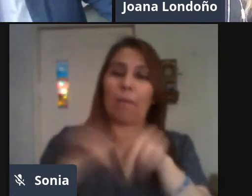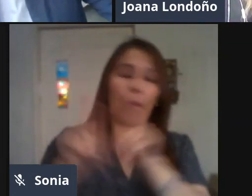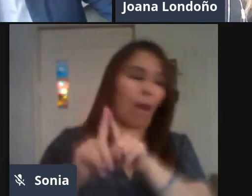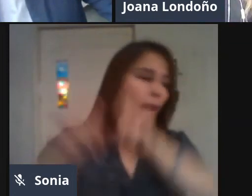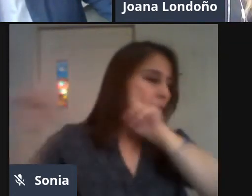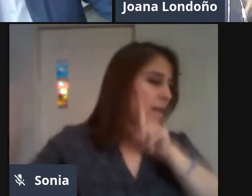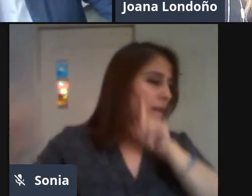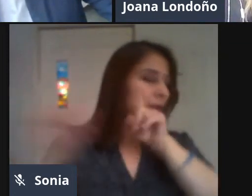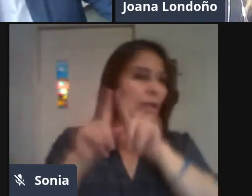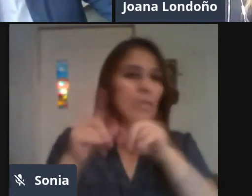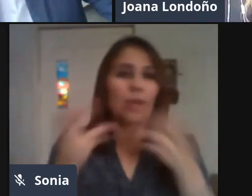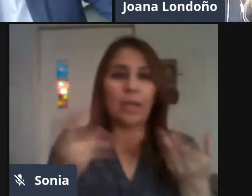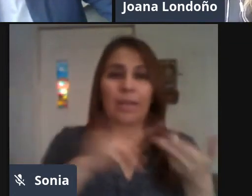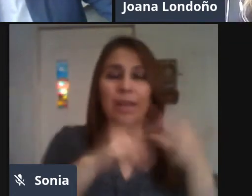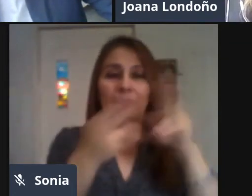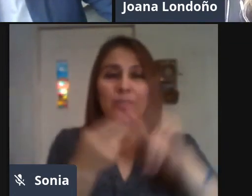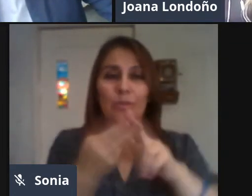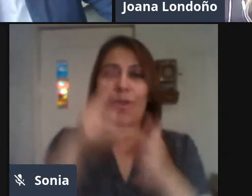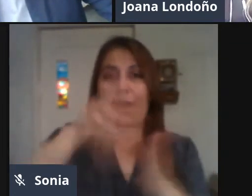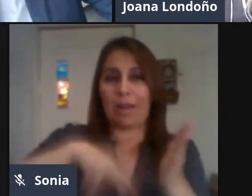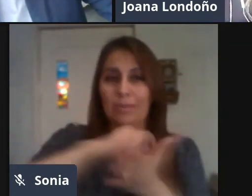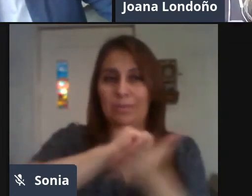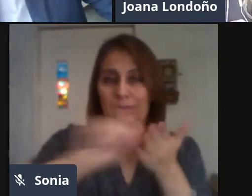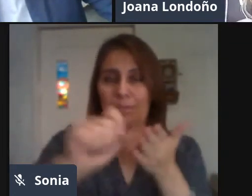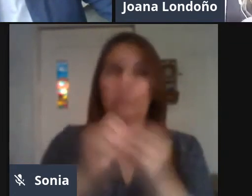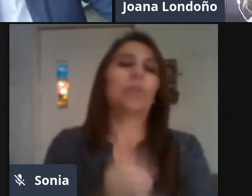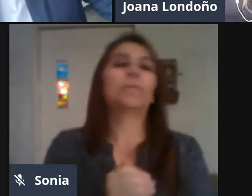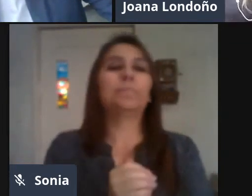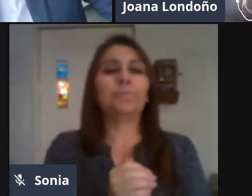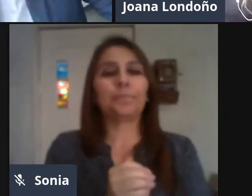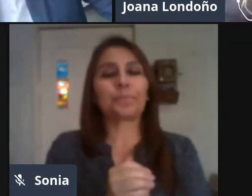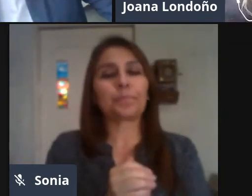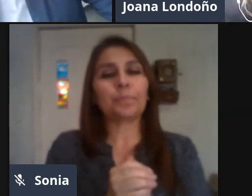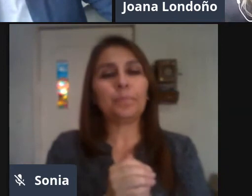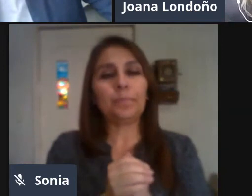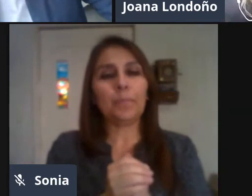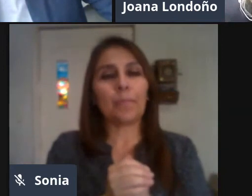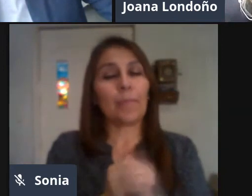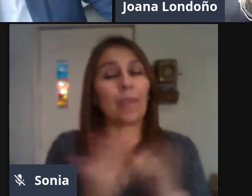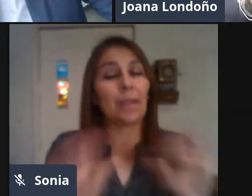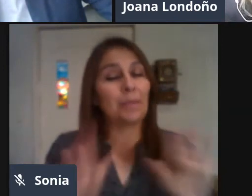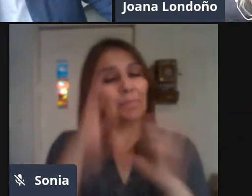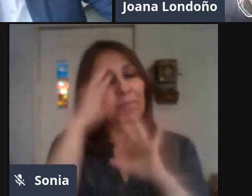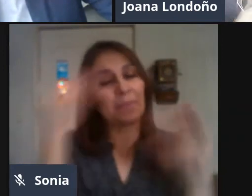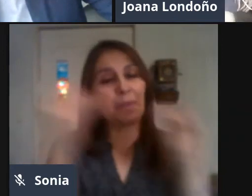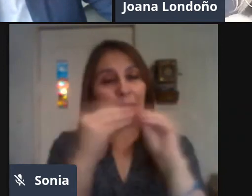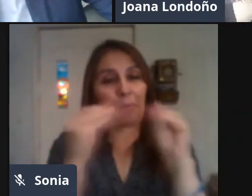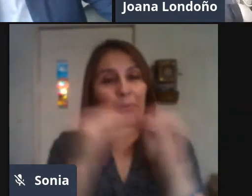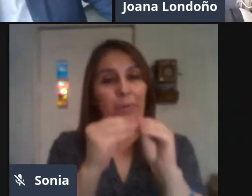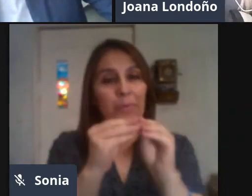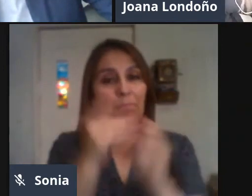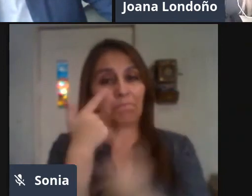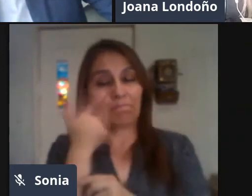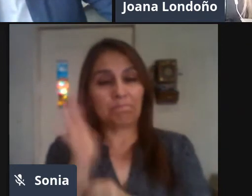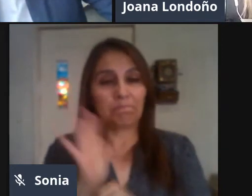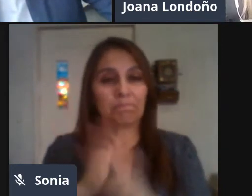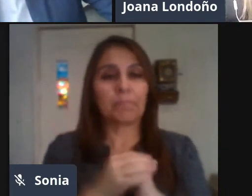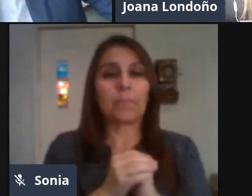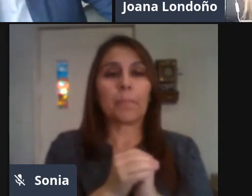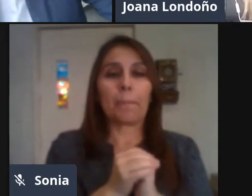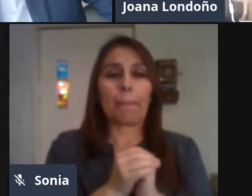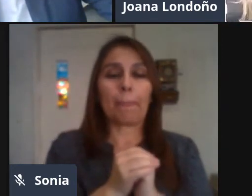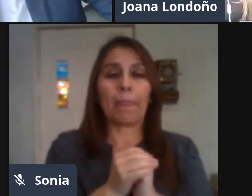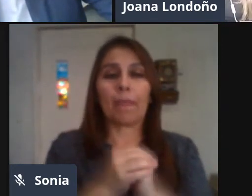esto de la lectura y la escritura de acuerdo mira pues pienso que